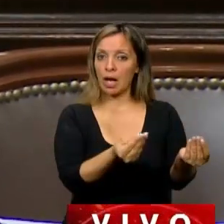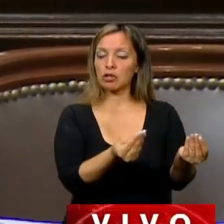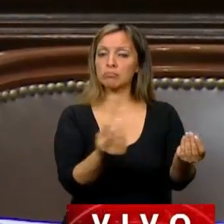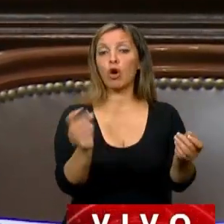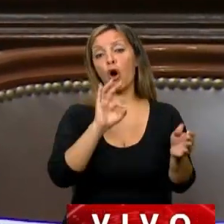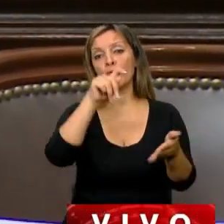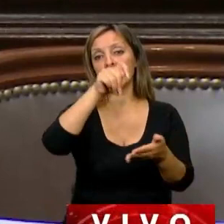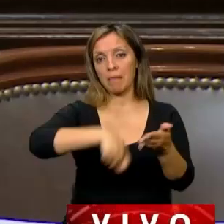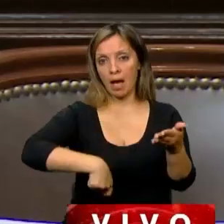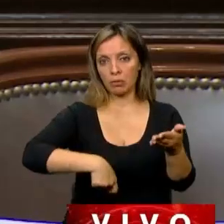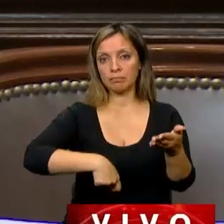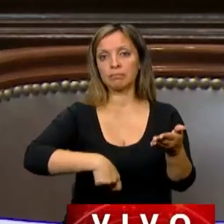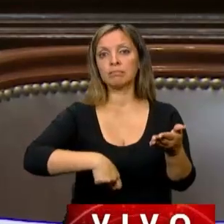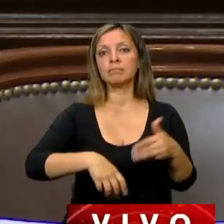adherido